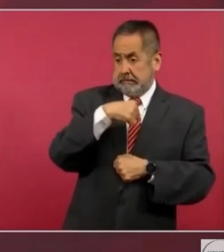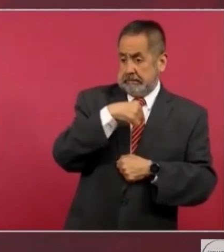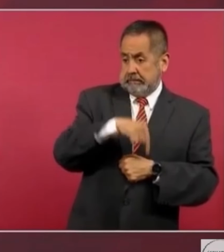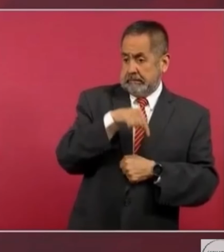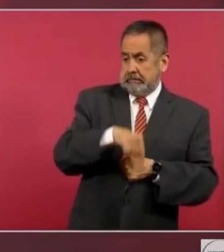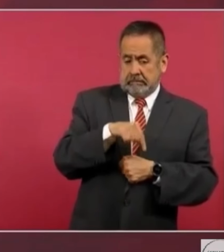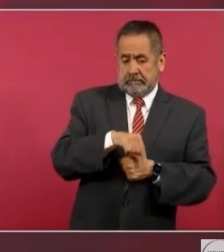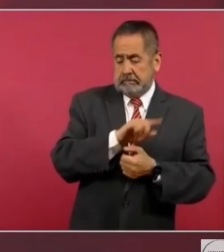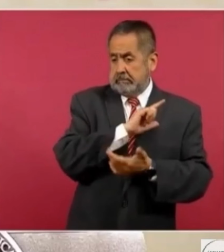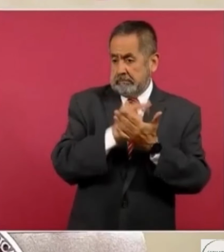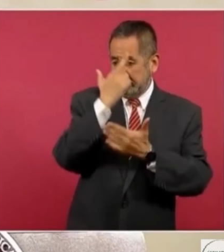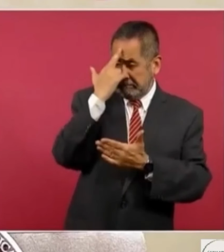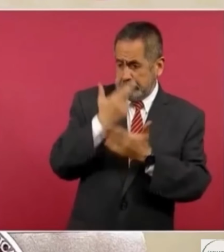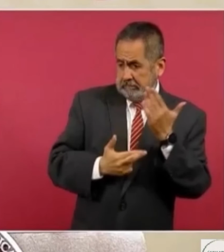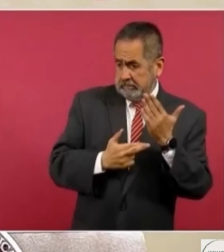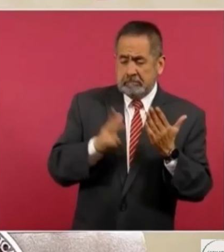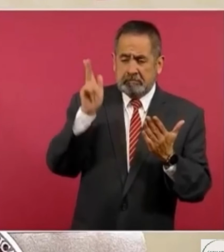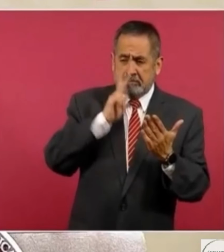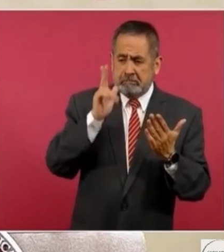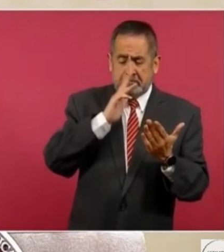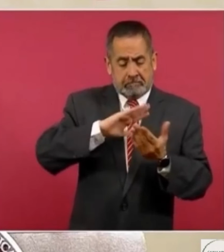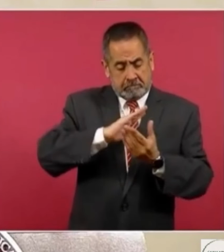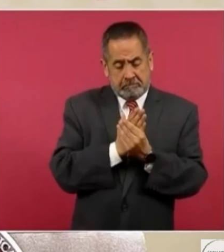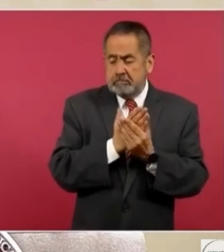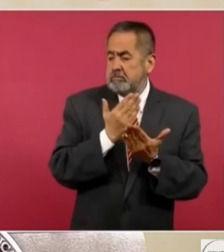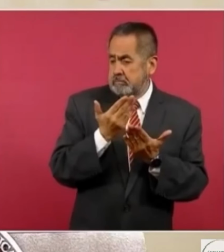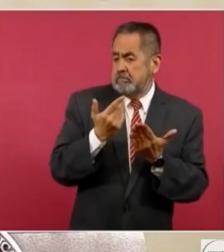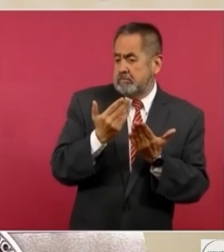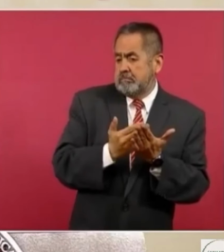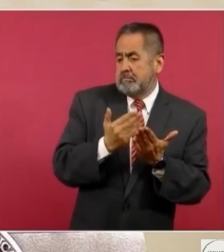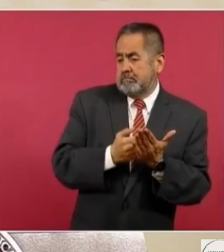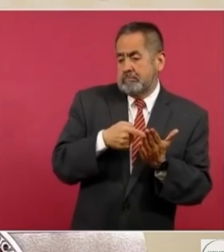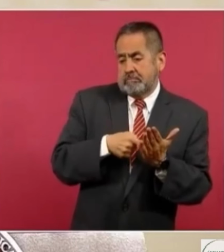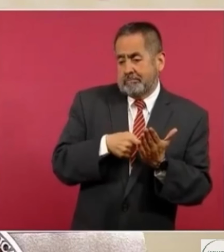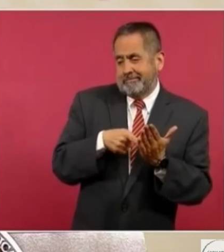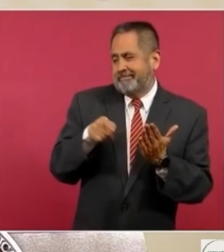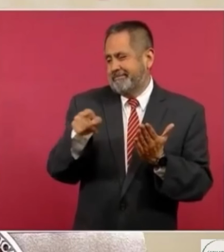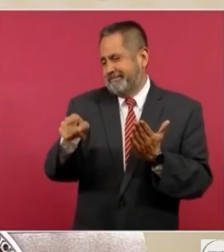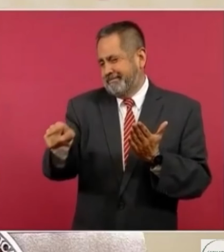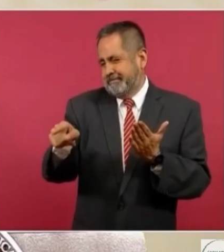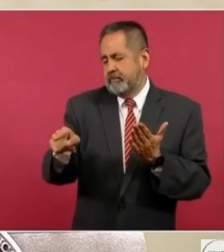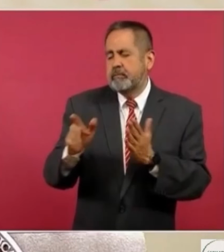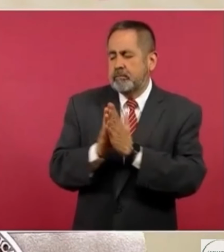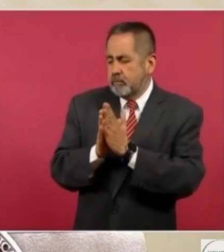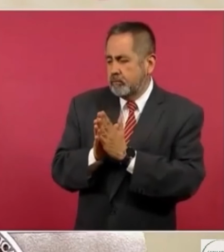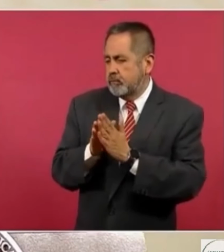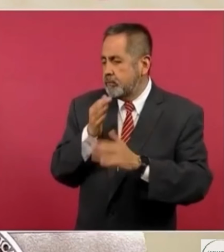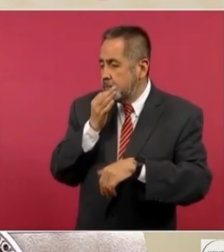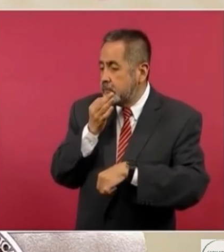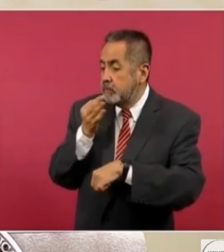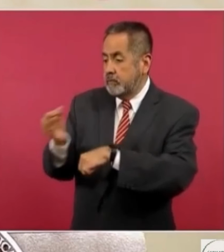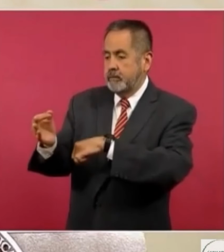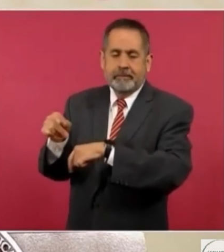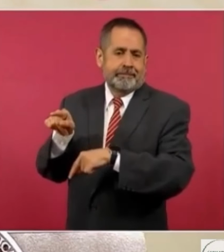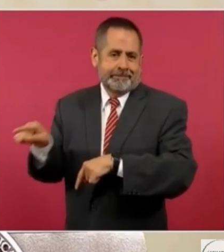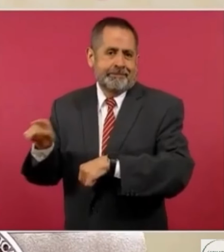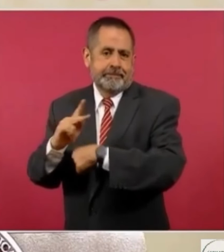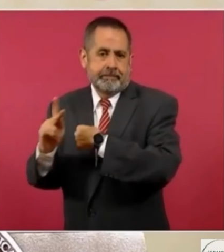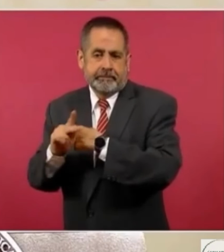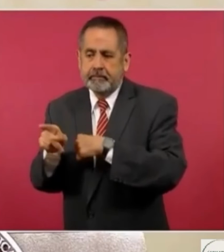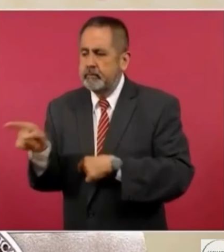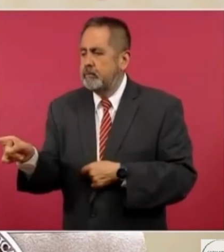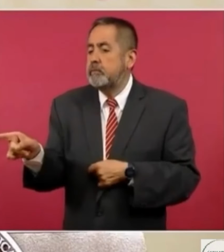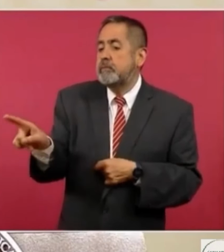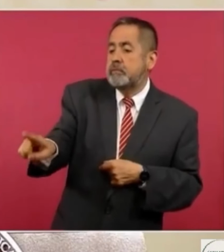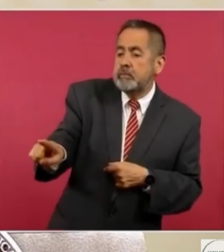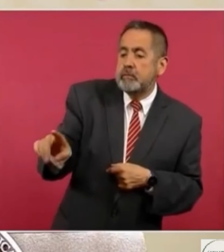hay elementos sustantivos y evidencias en su contra en ese otro país que está solicitando la extradición. A